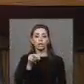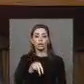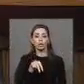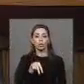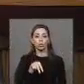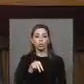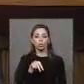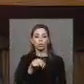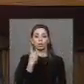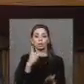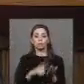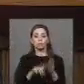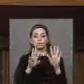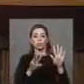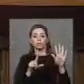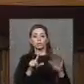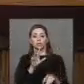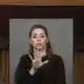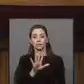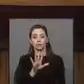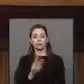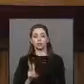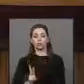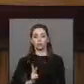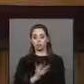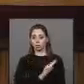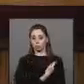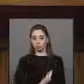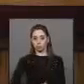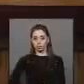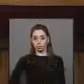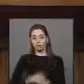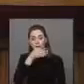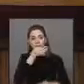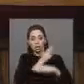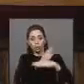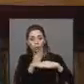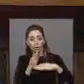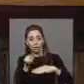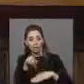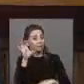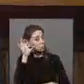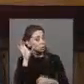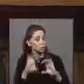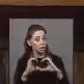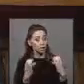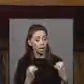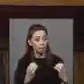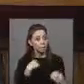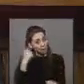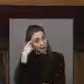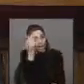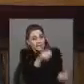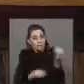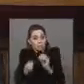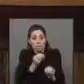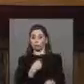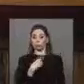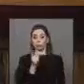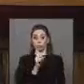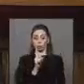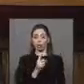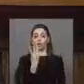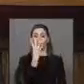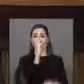de 1975. Señor Presidente, el relato que esta Cámara escucha no es fruto de mi invento, de mi emoción.